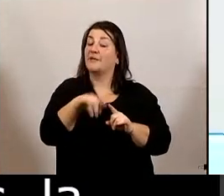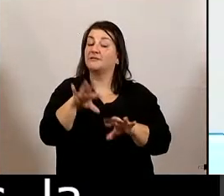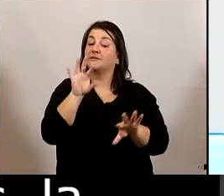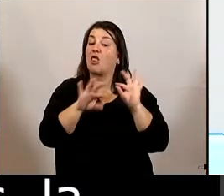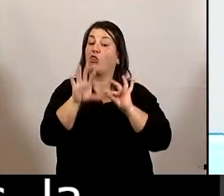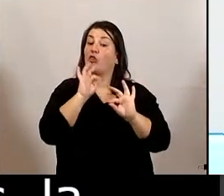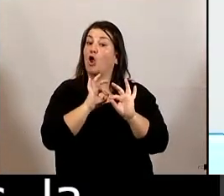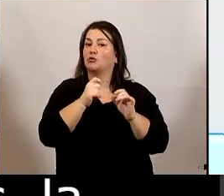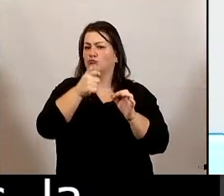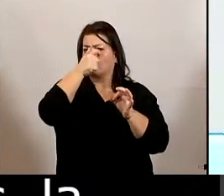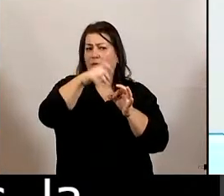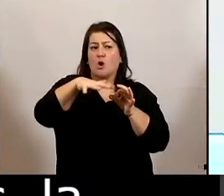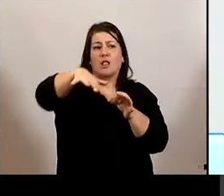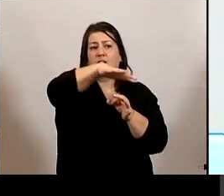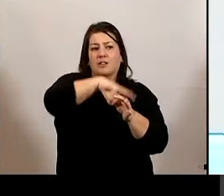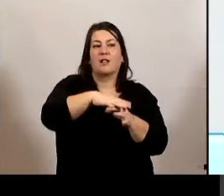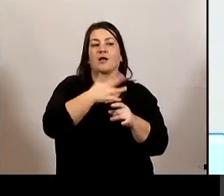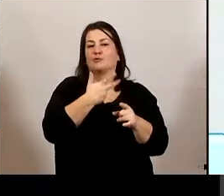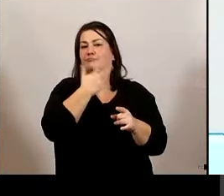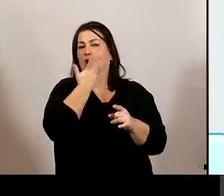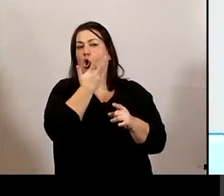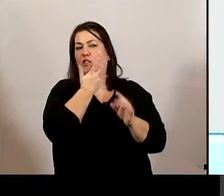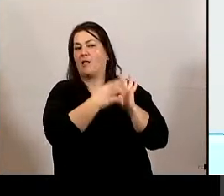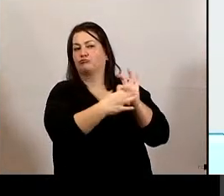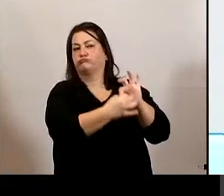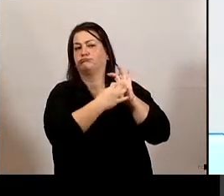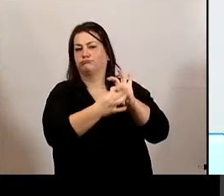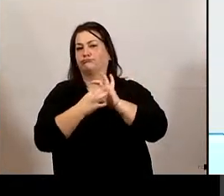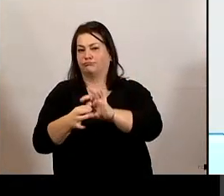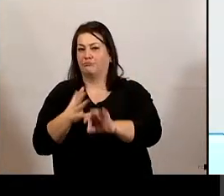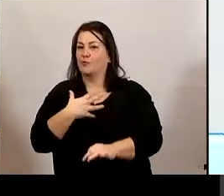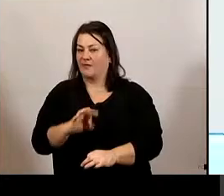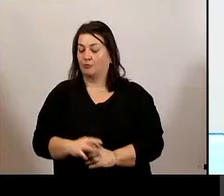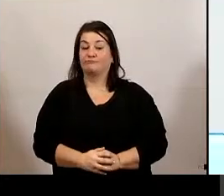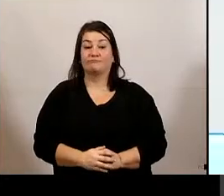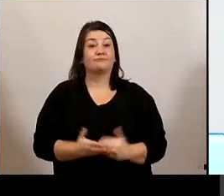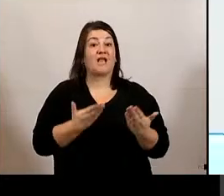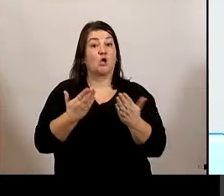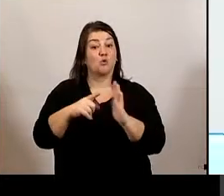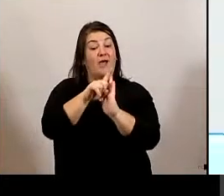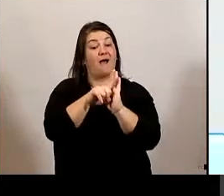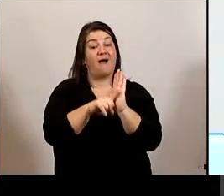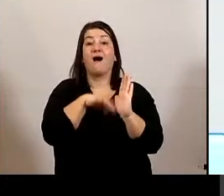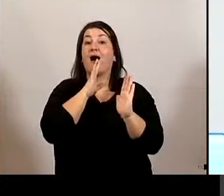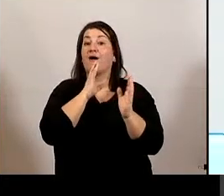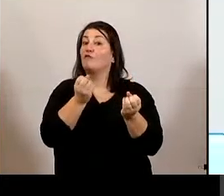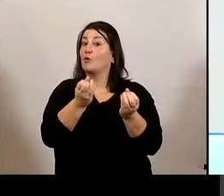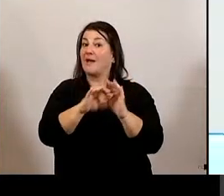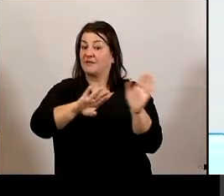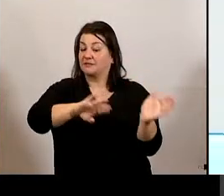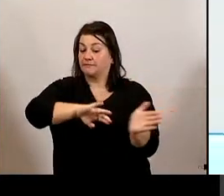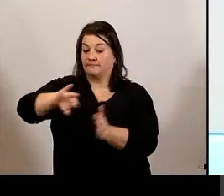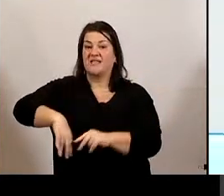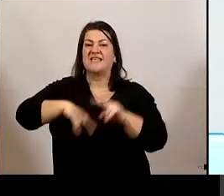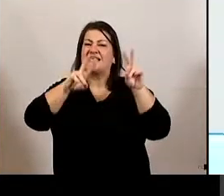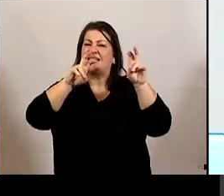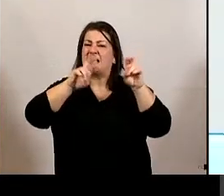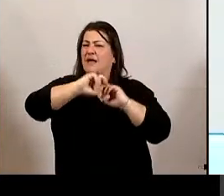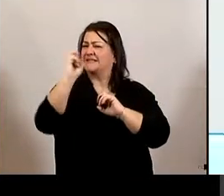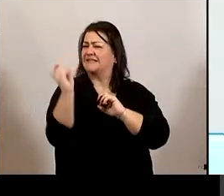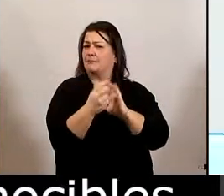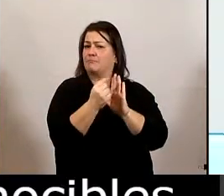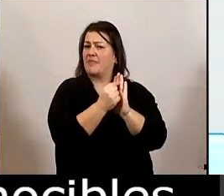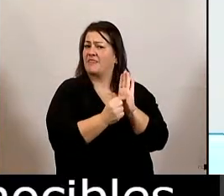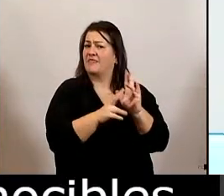de localizaciones reconocibles. Hasta aquí las ayudas de las que quería informarles. Ahora seguimos con otro tipo de medidas